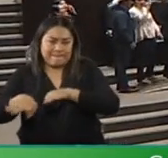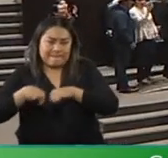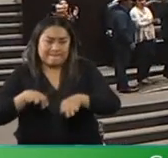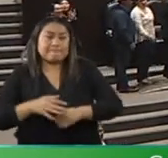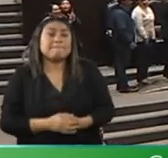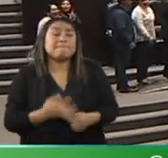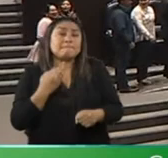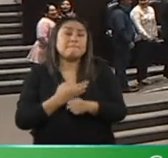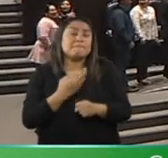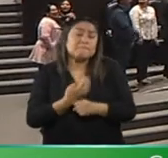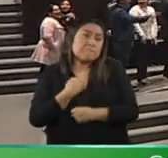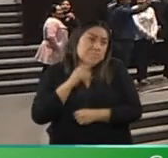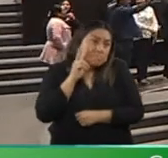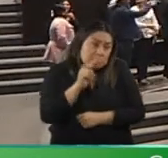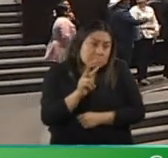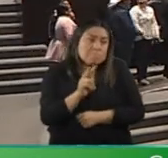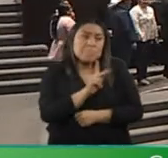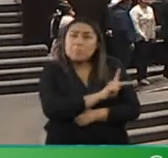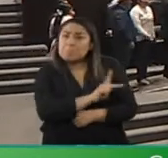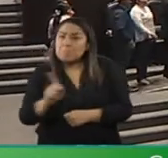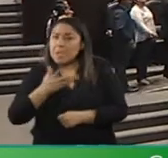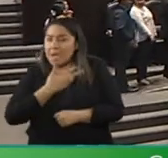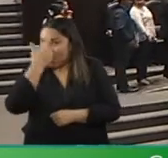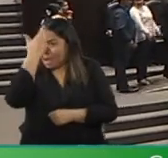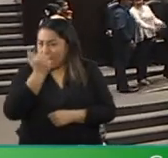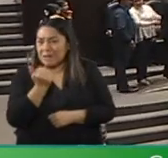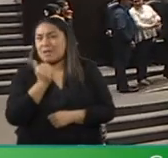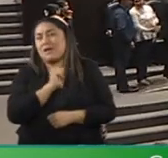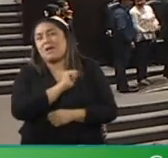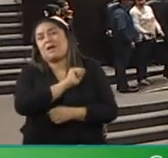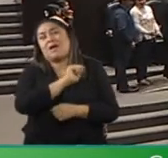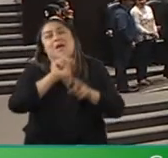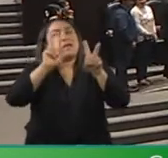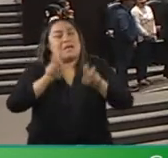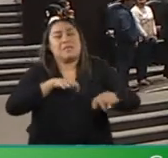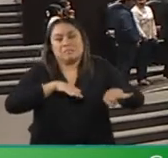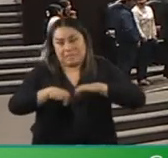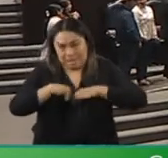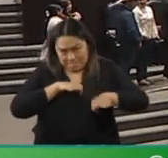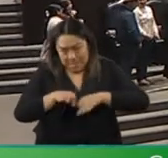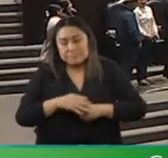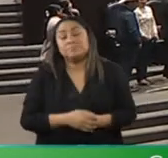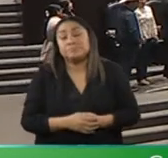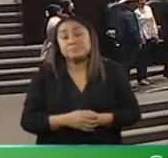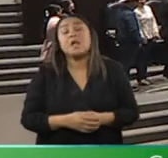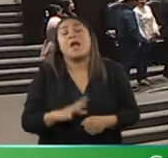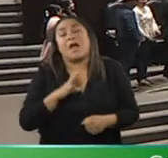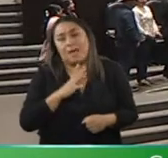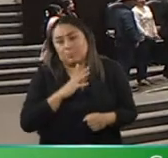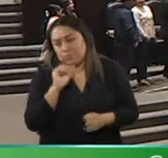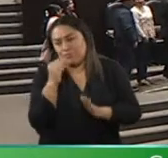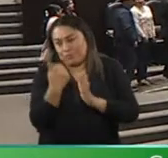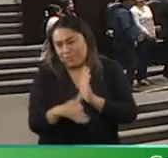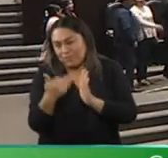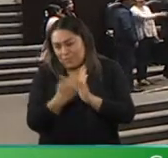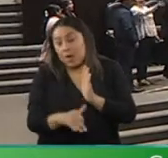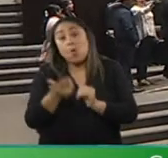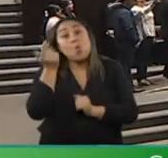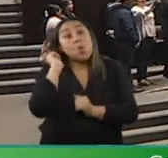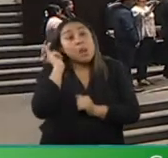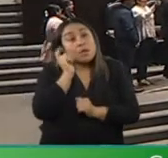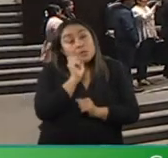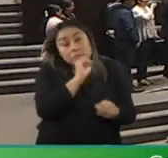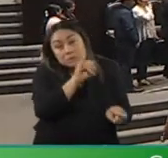una unión respecto al tema laboral, hay muchos otros pendientes que esperamos podamos obtener los consensos